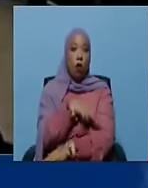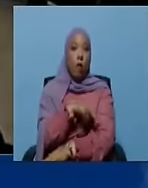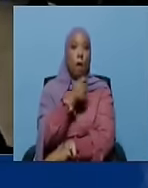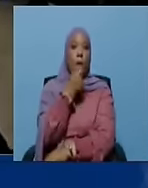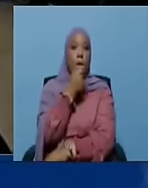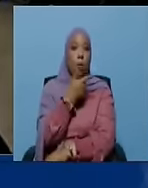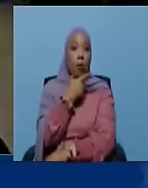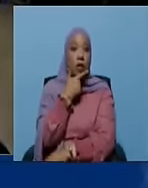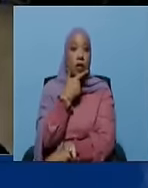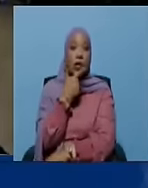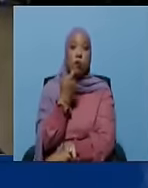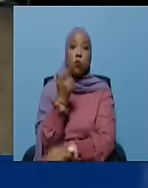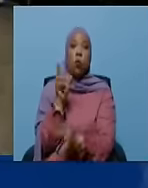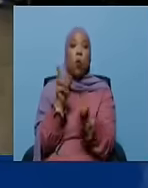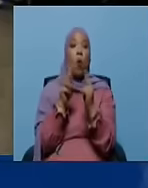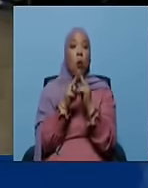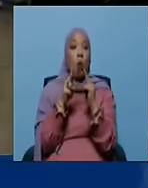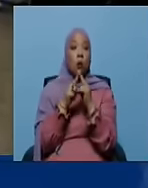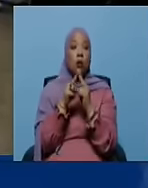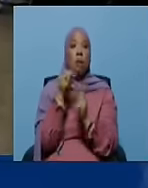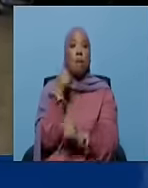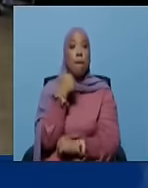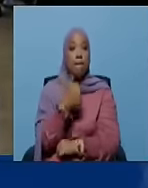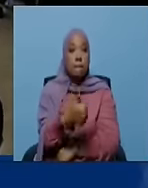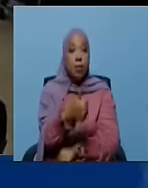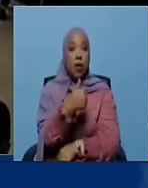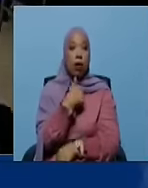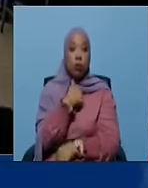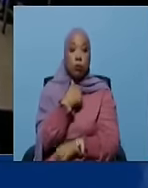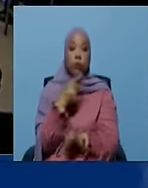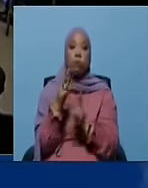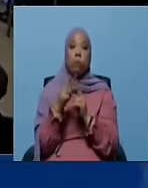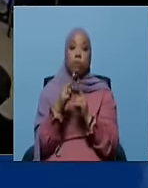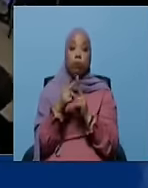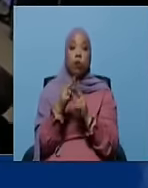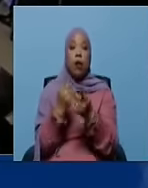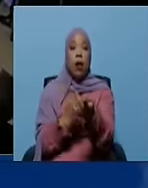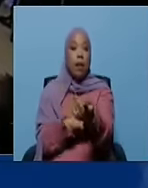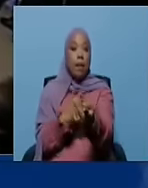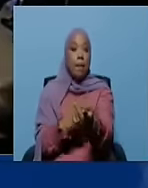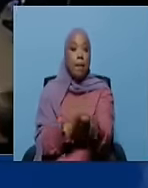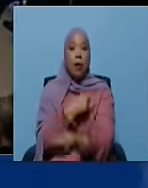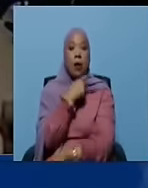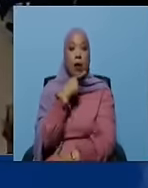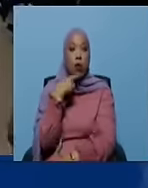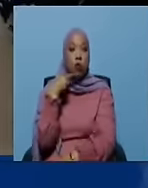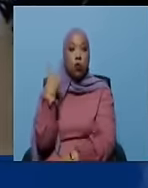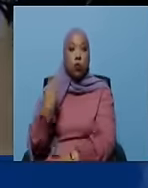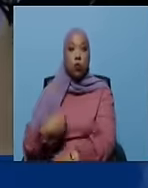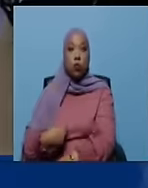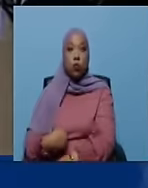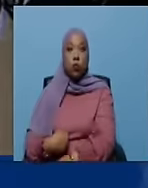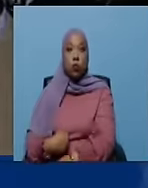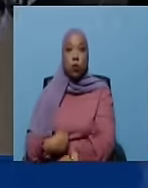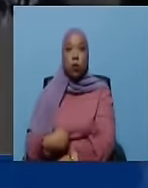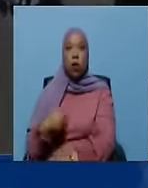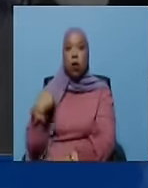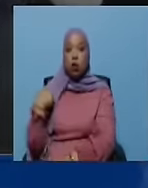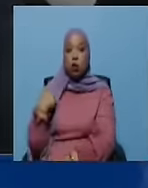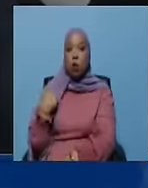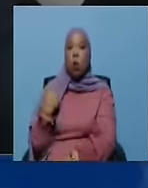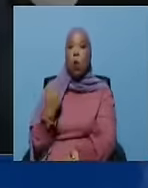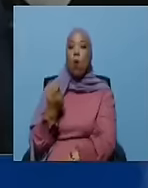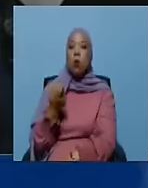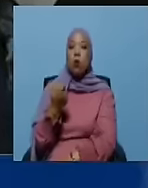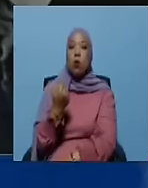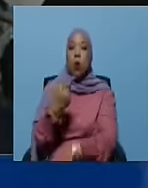verdaderamente hermoso, que conocemos muy bien. Nuestra hermana Rusia, nosotros venimos llegando hace